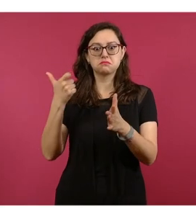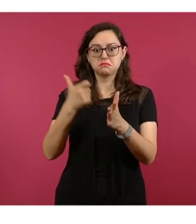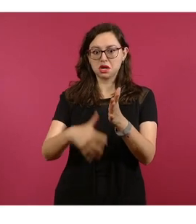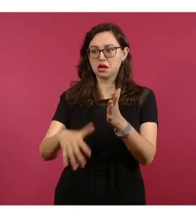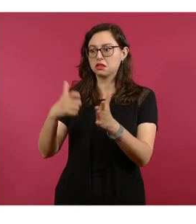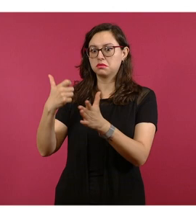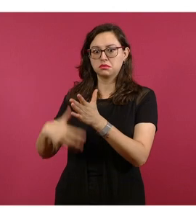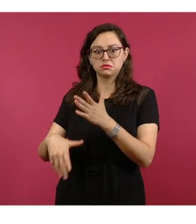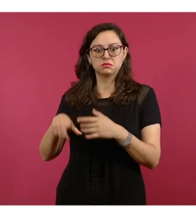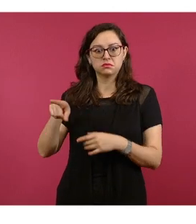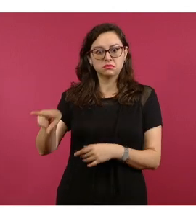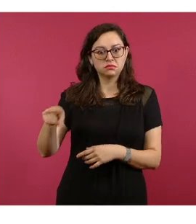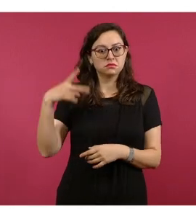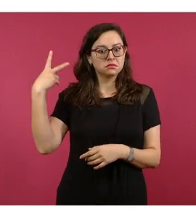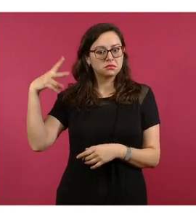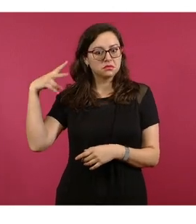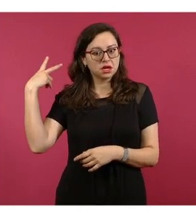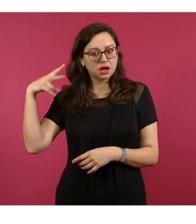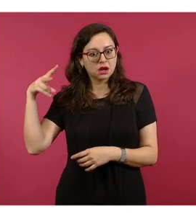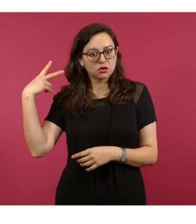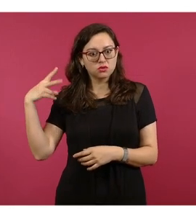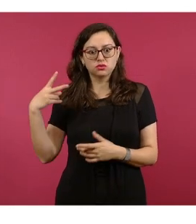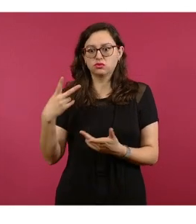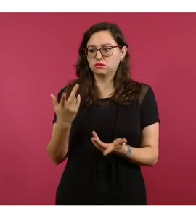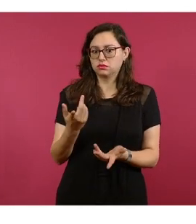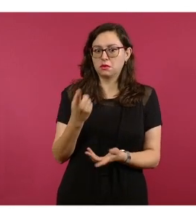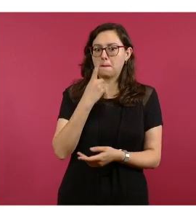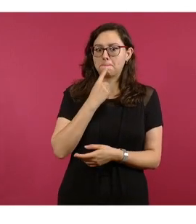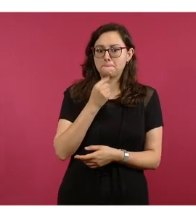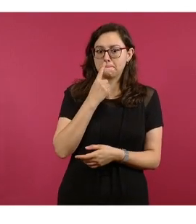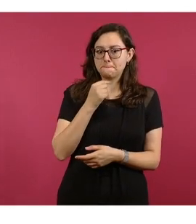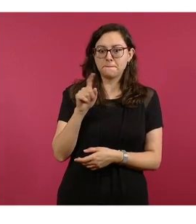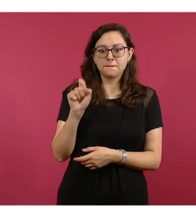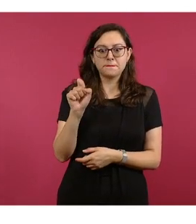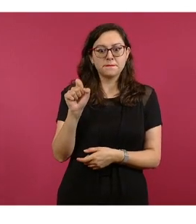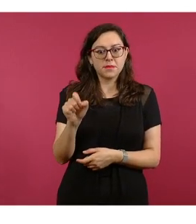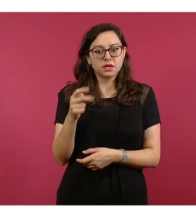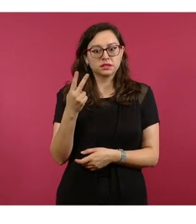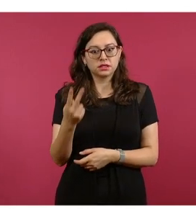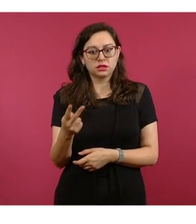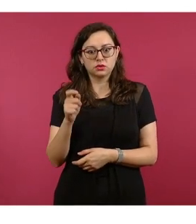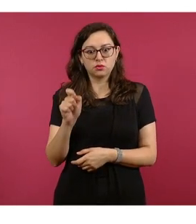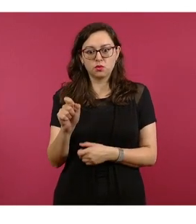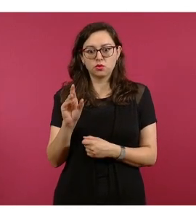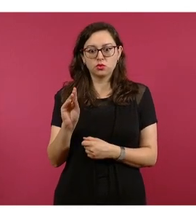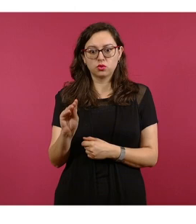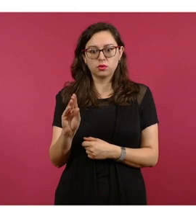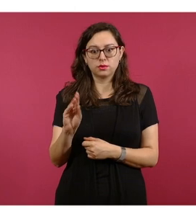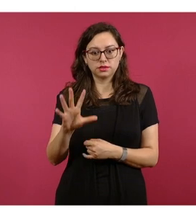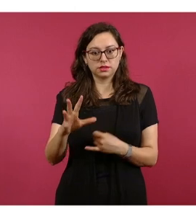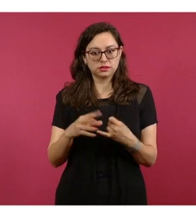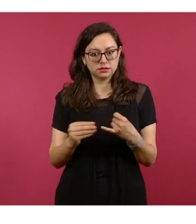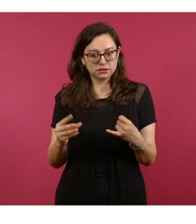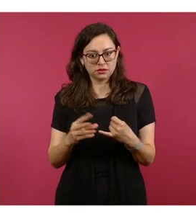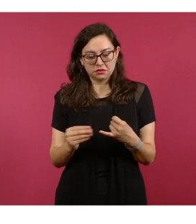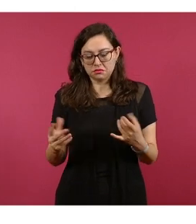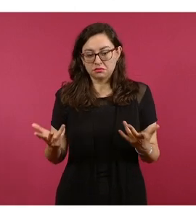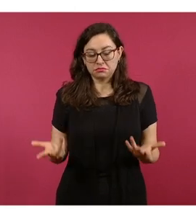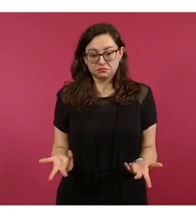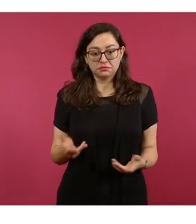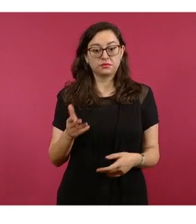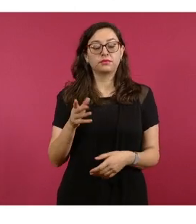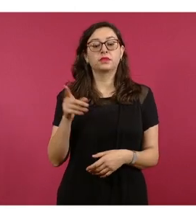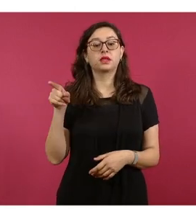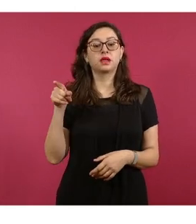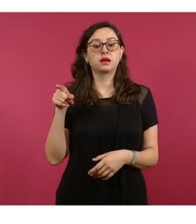Servifácil una vez más ahí en el sureste, donde el litro de este combustible lo dio en 22 pesos con 95 centavos. Allá en